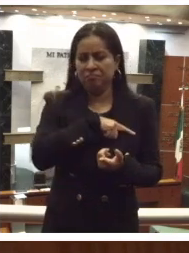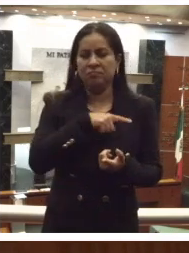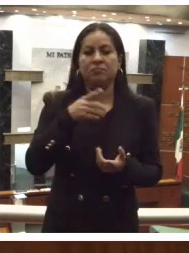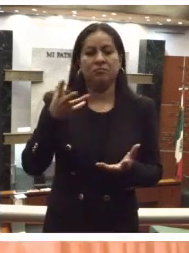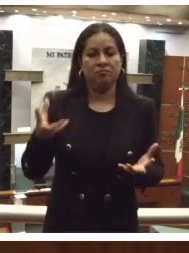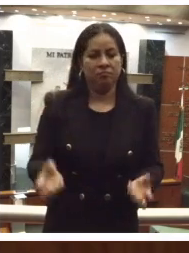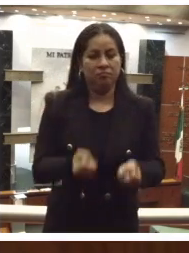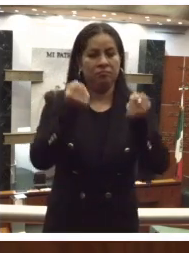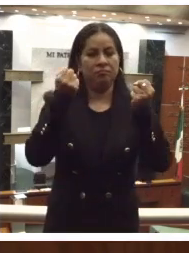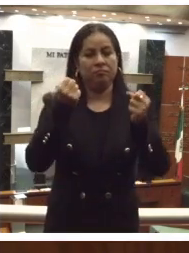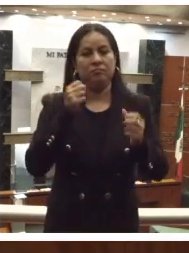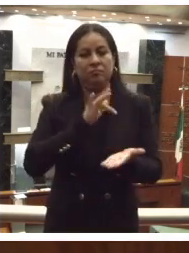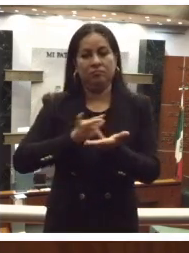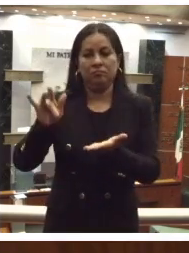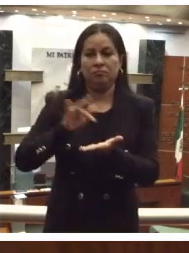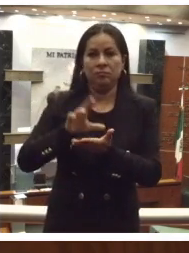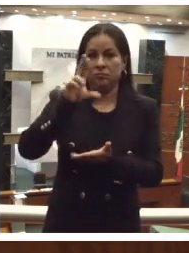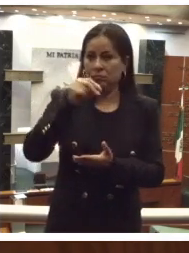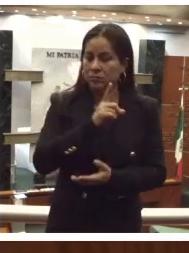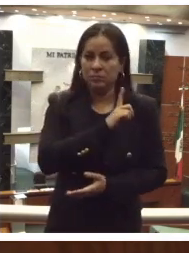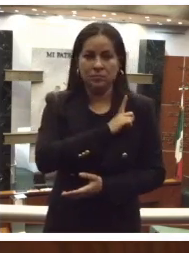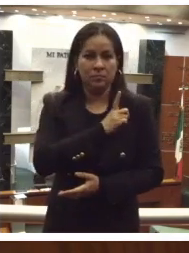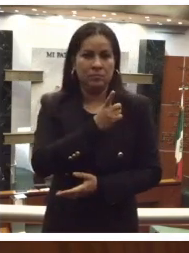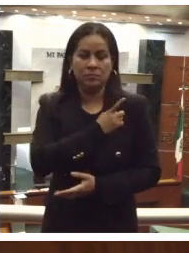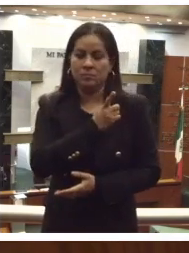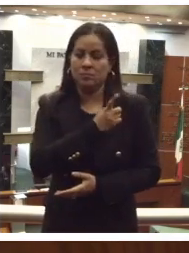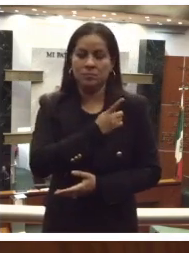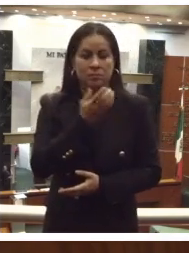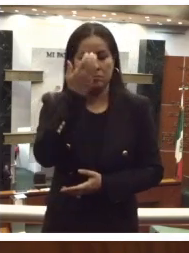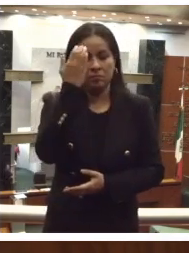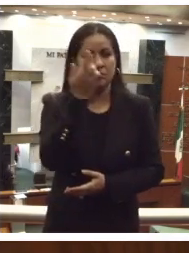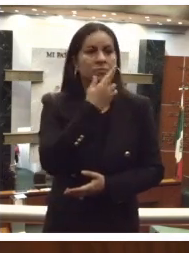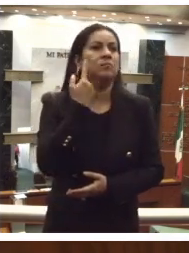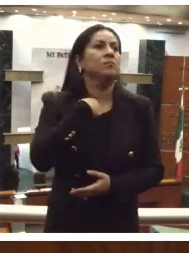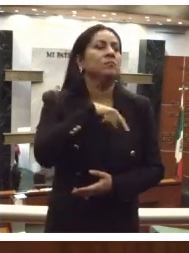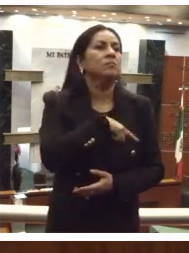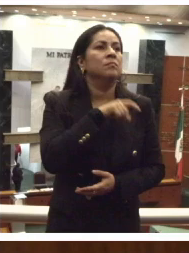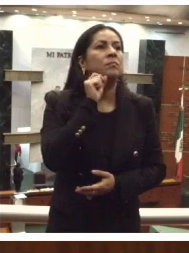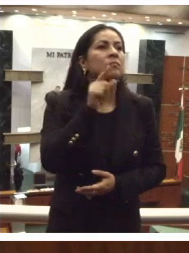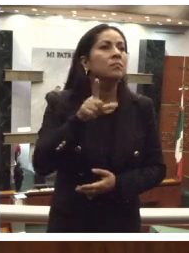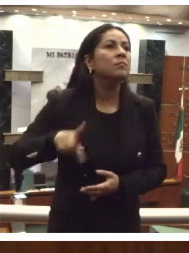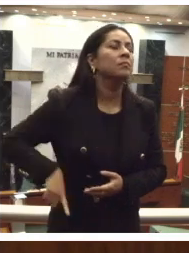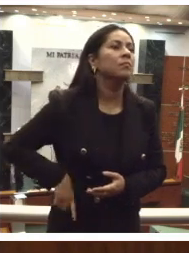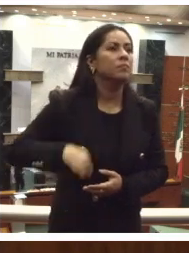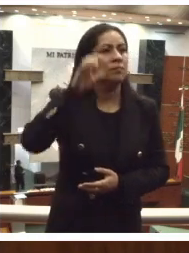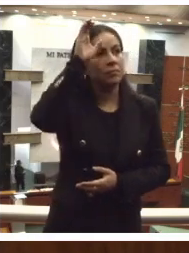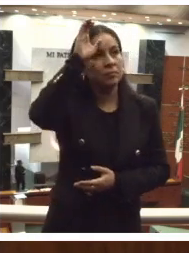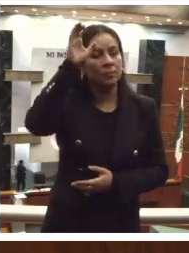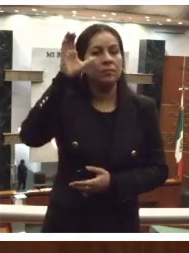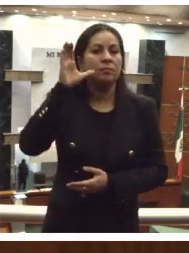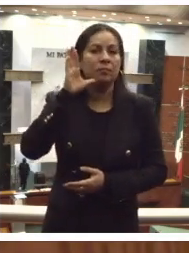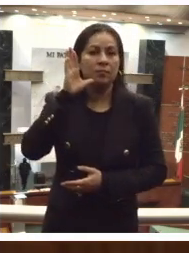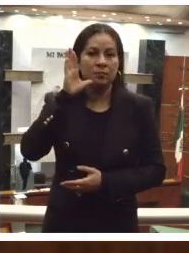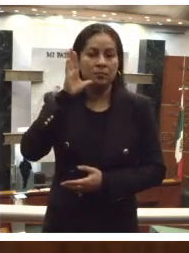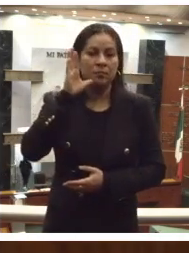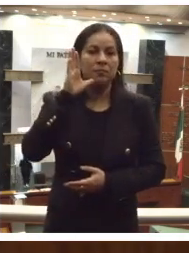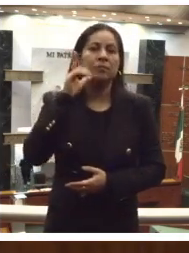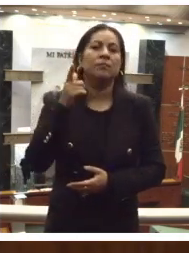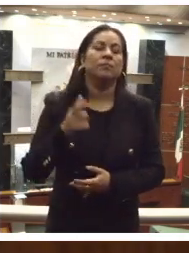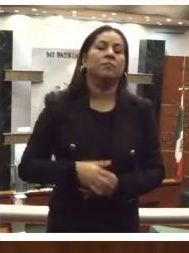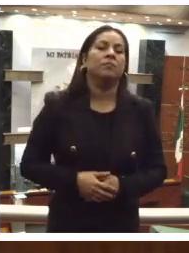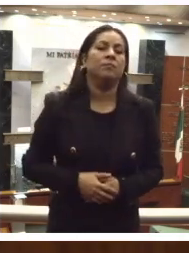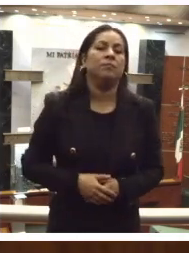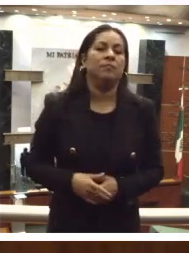y apoyo. No están solos. Nuestro reconocimiento también a la gobernadora, la maestra Evelyn Cecia